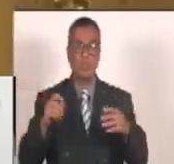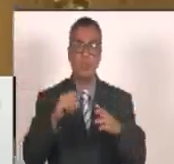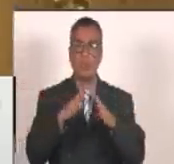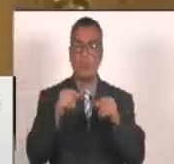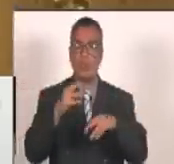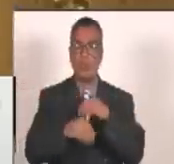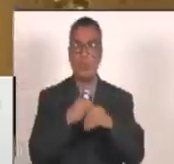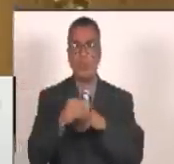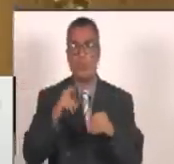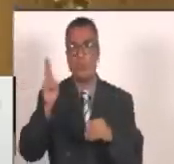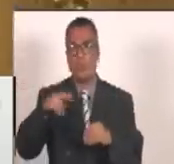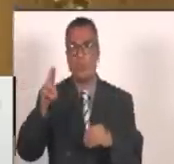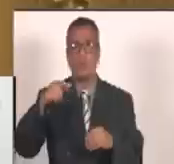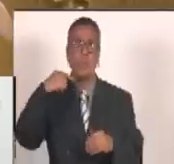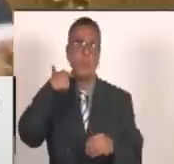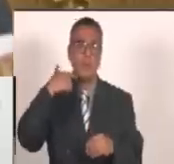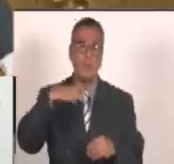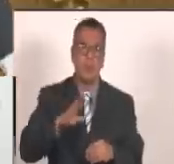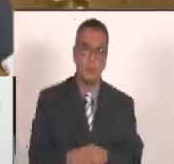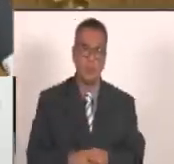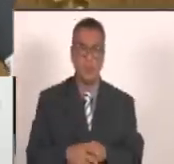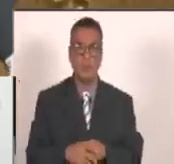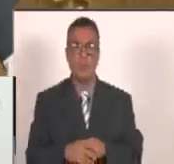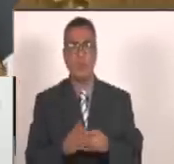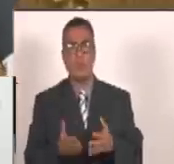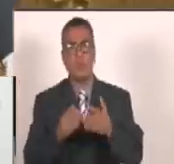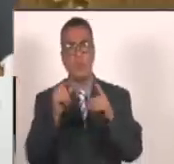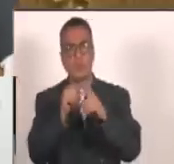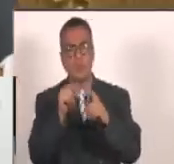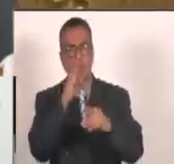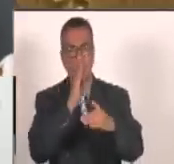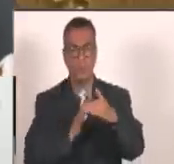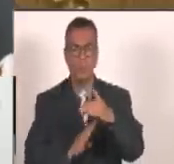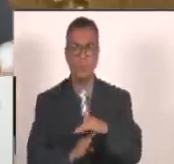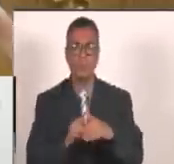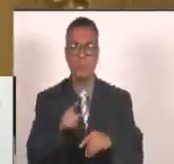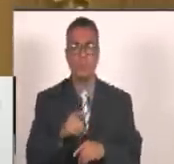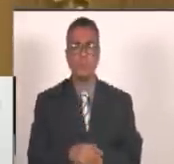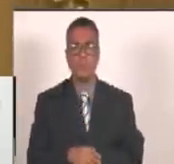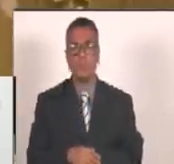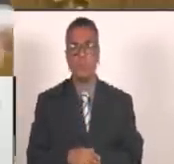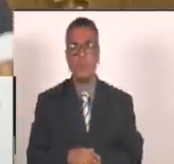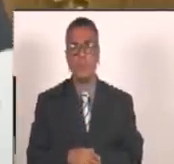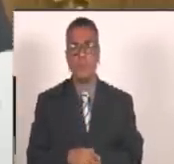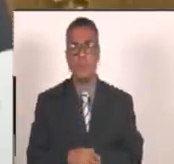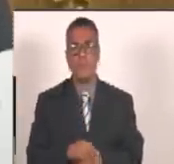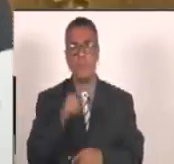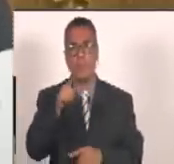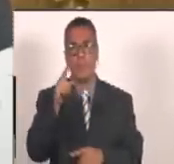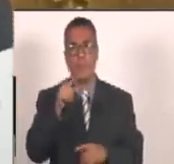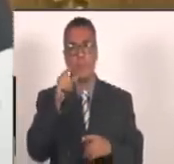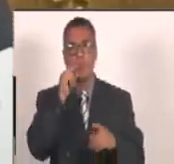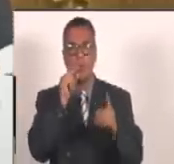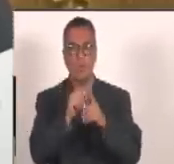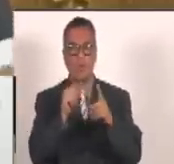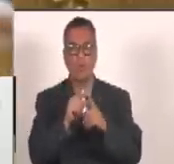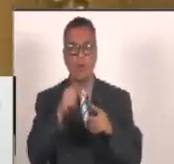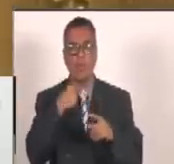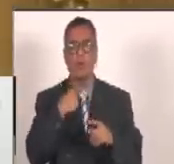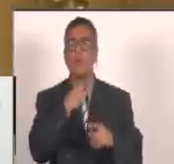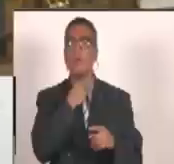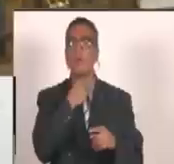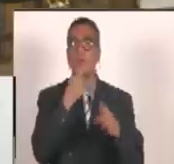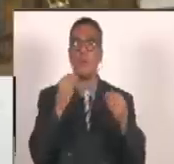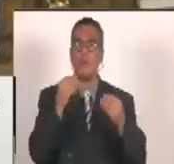méritos, jamás perdió su proverbial humildad. De hecho, una de sus frases